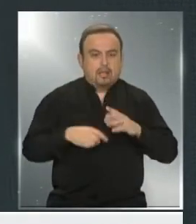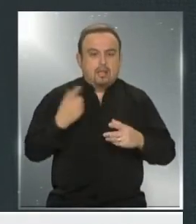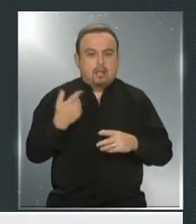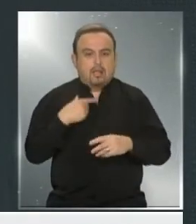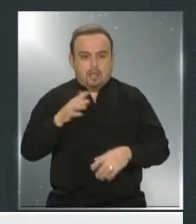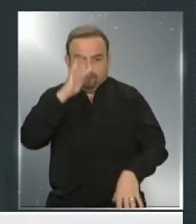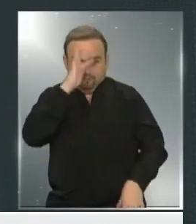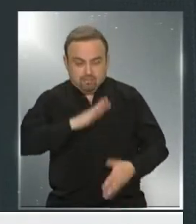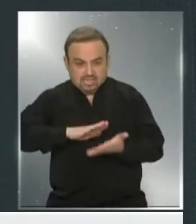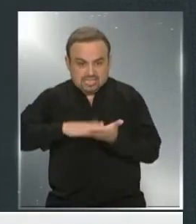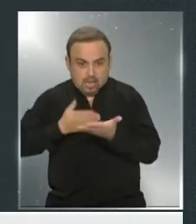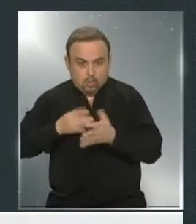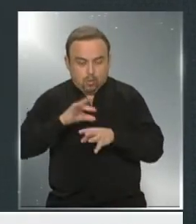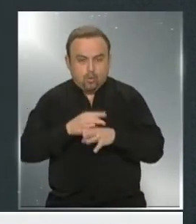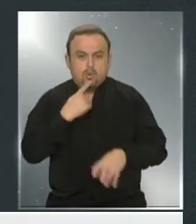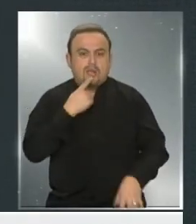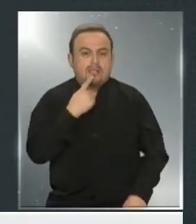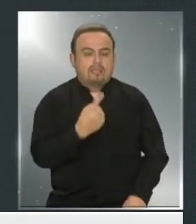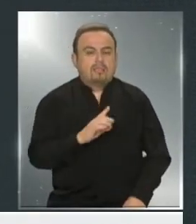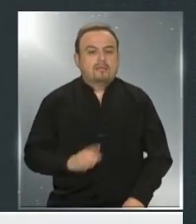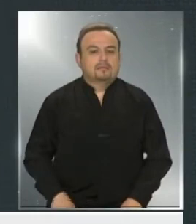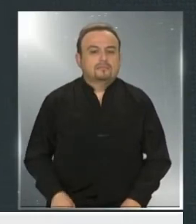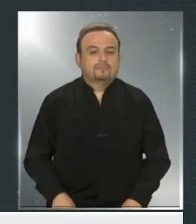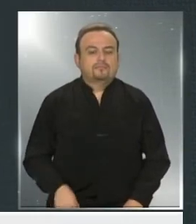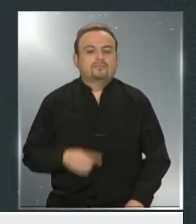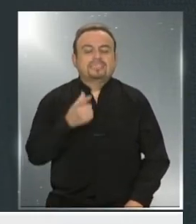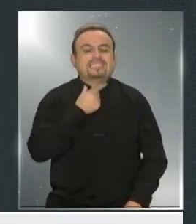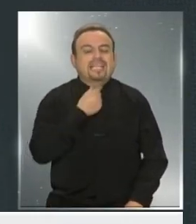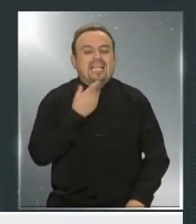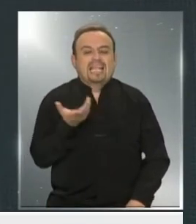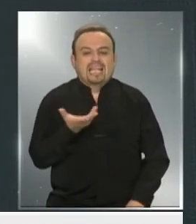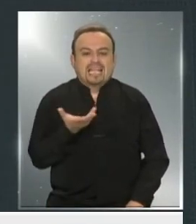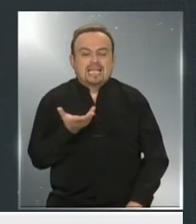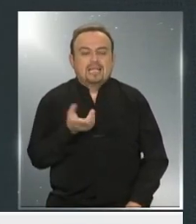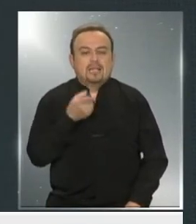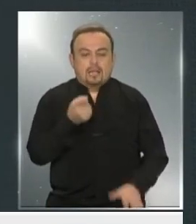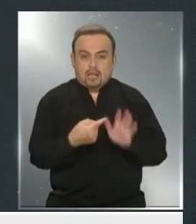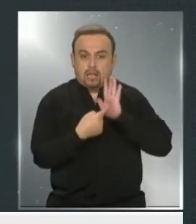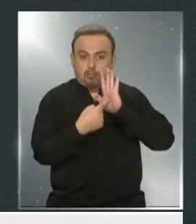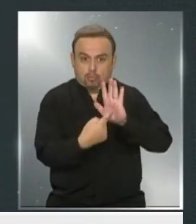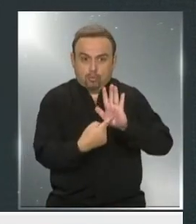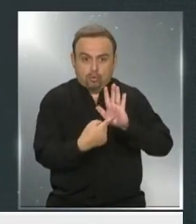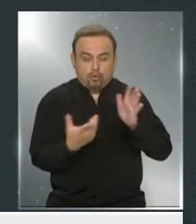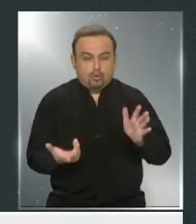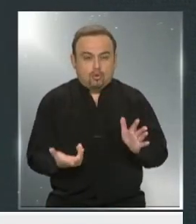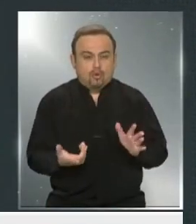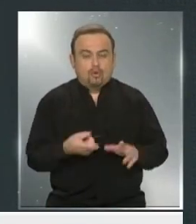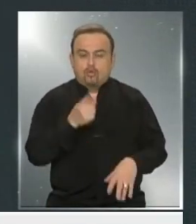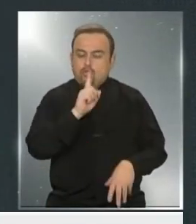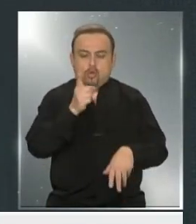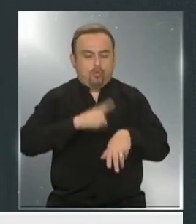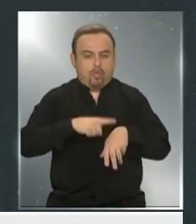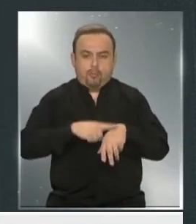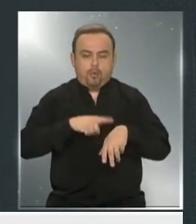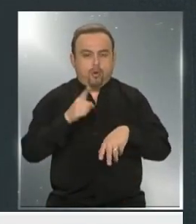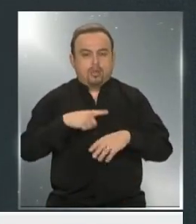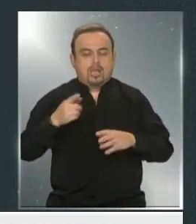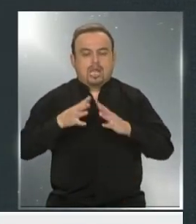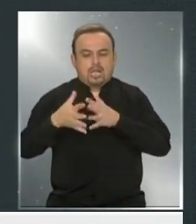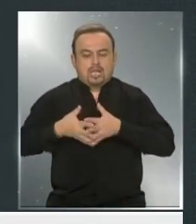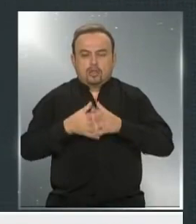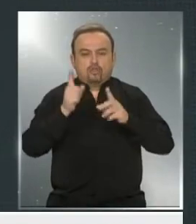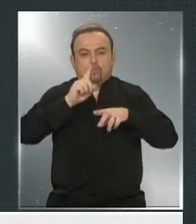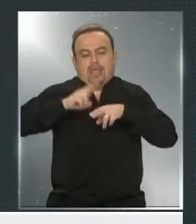funcionarios de la salud básicamente lo que querían era demostrar que no es el momento que eeuu no está